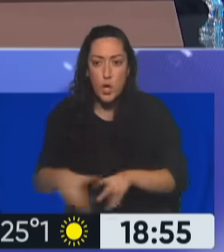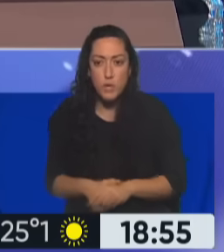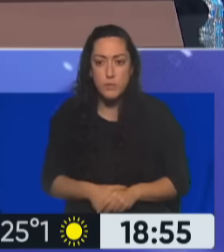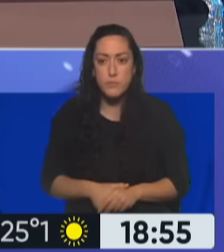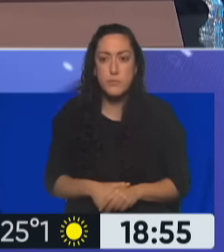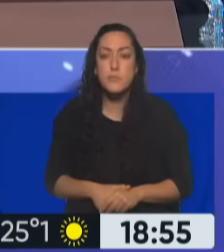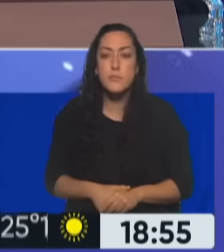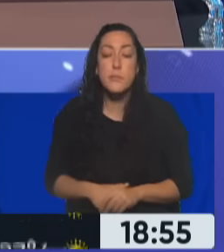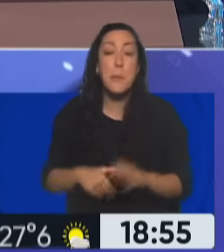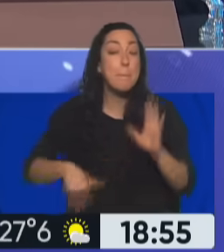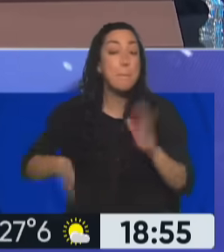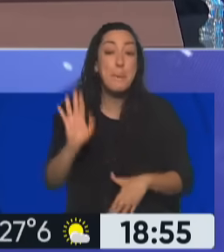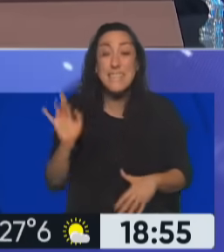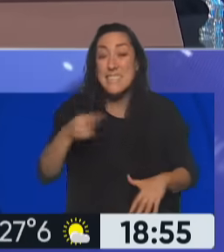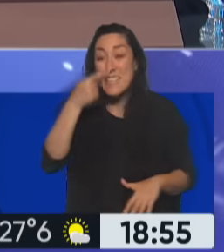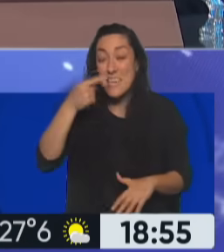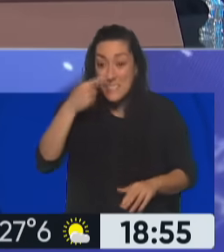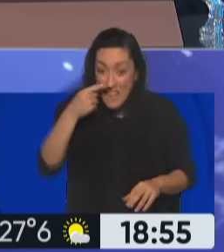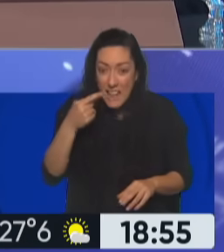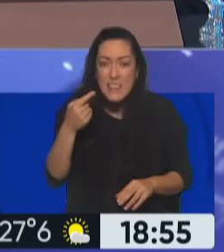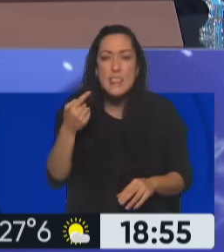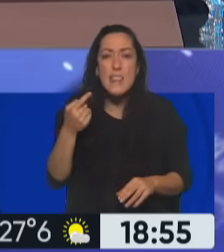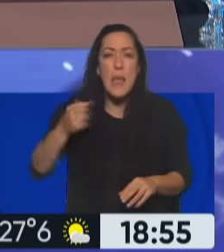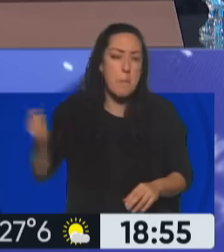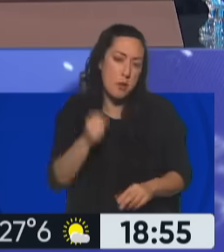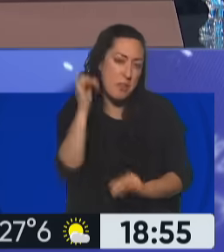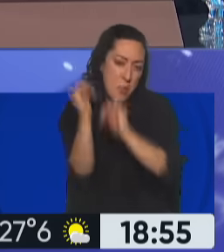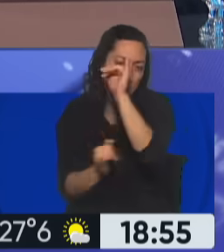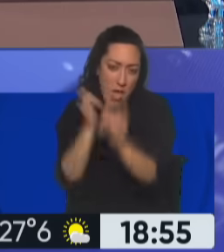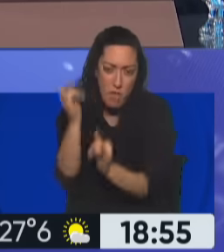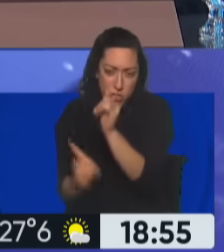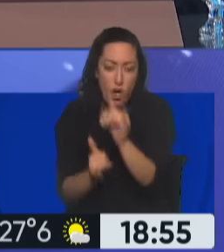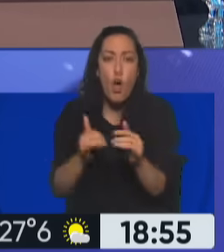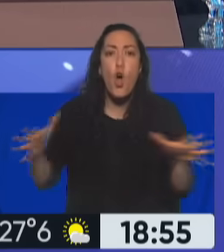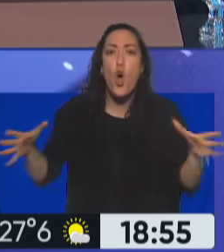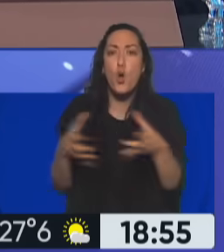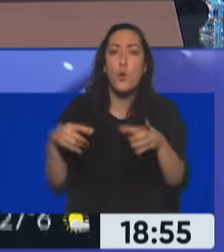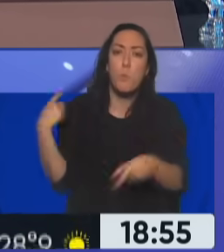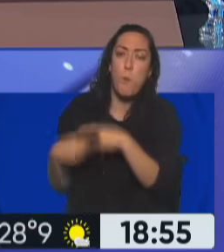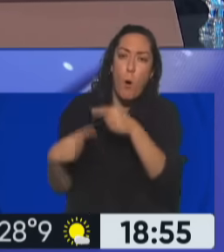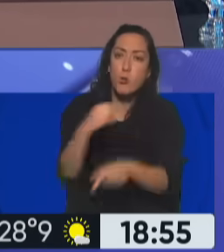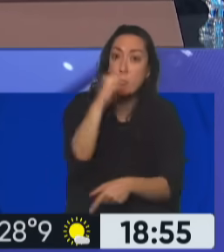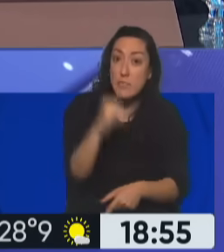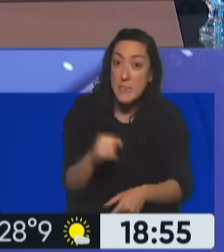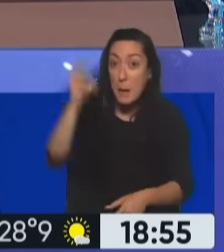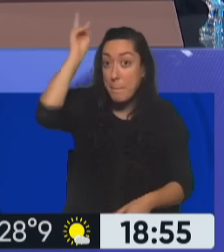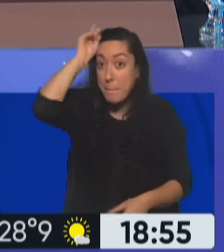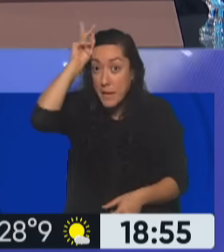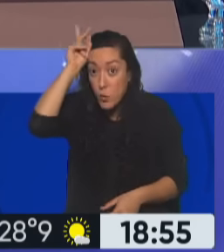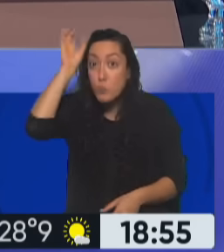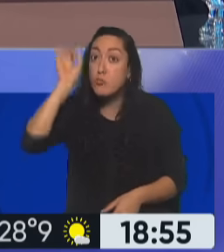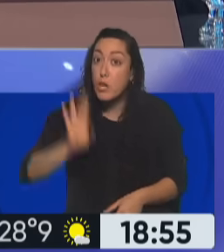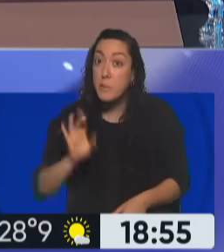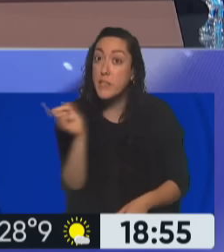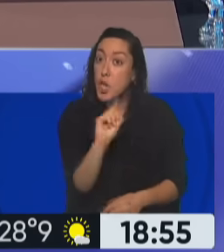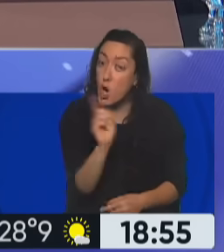lo interesante o el otro punto a destacar, Pablo, es que si bien acá hablábamos de la Generación Z, no es solo de Perú o no es solo peruano. De hecho,